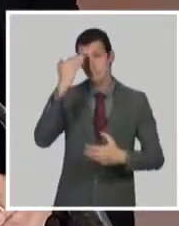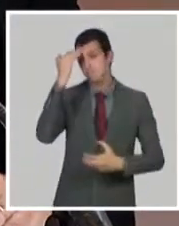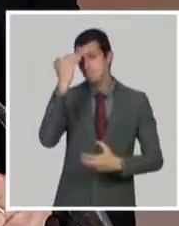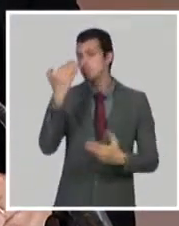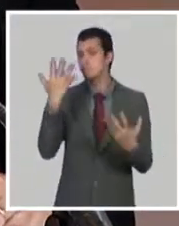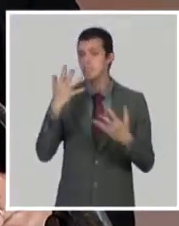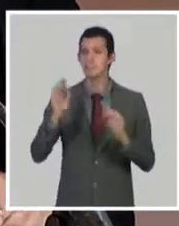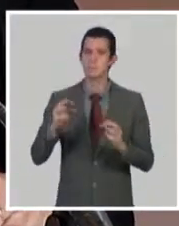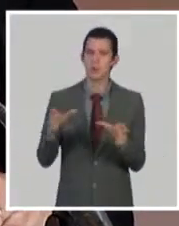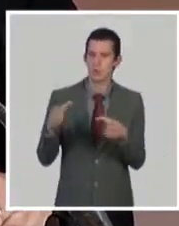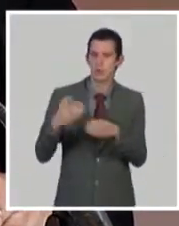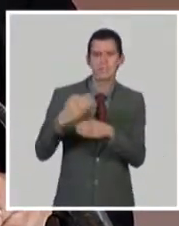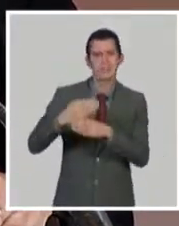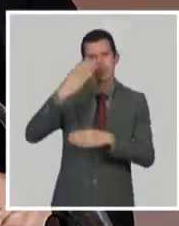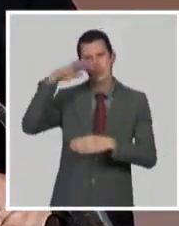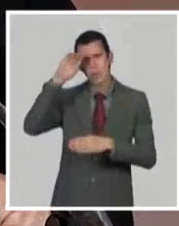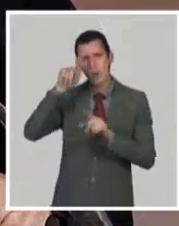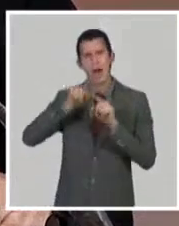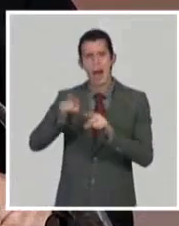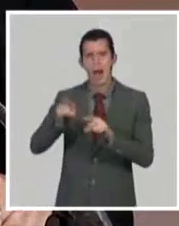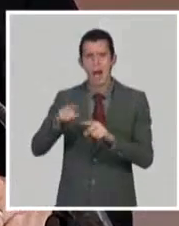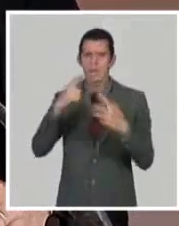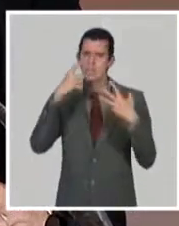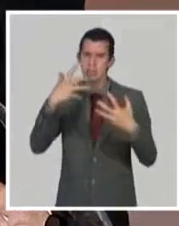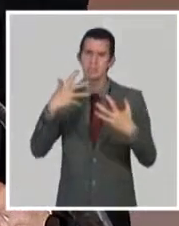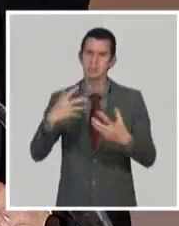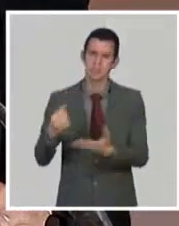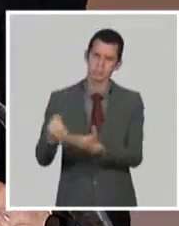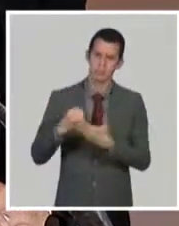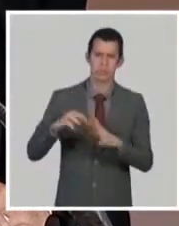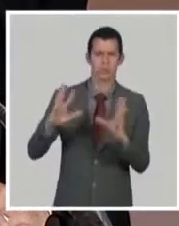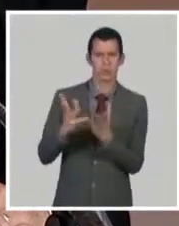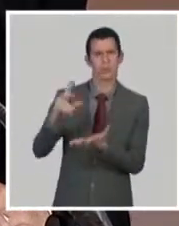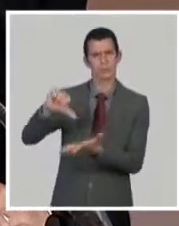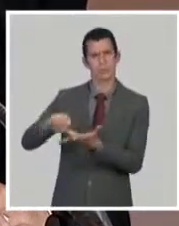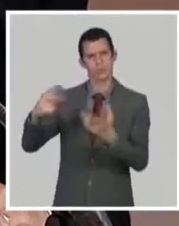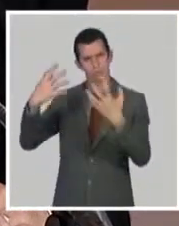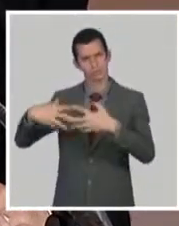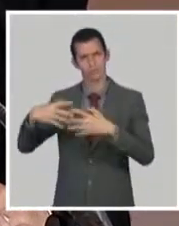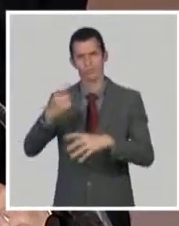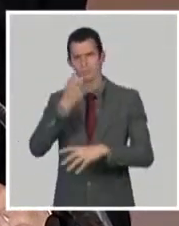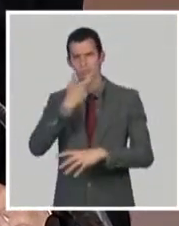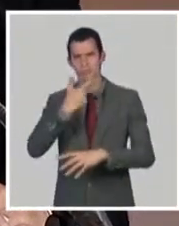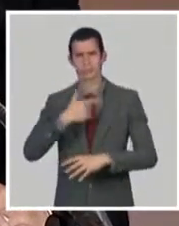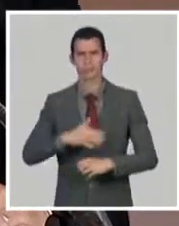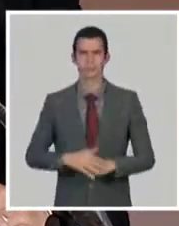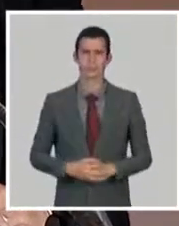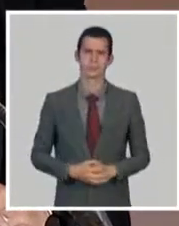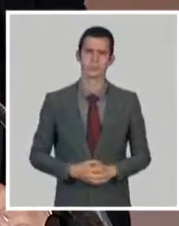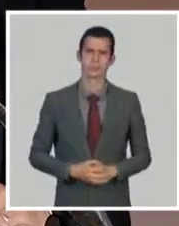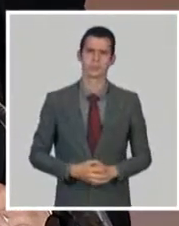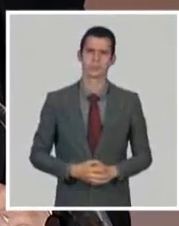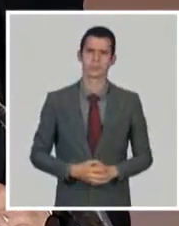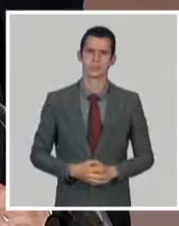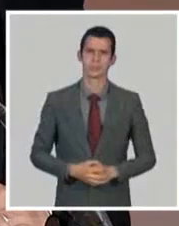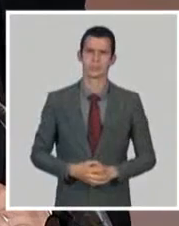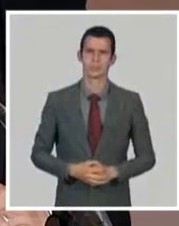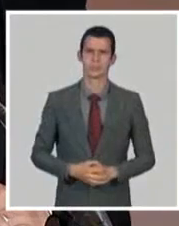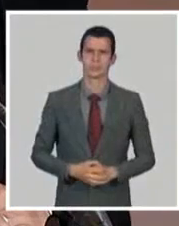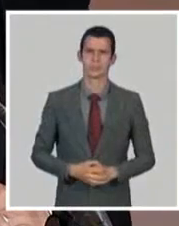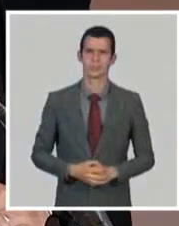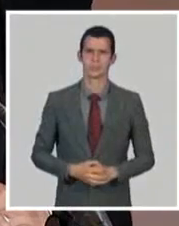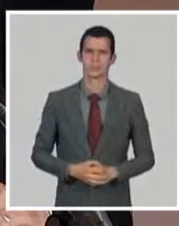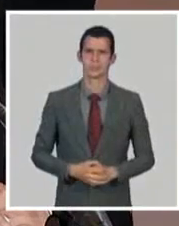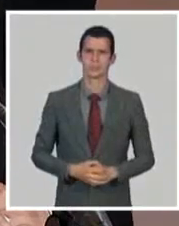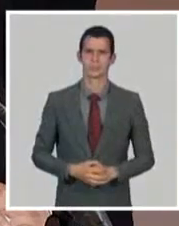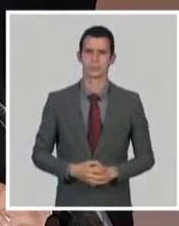preparando para reclutar los individuos que podrían empezar ya a evaluarse en el fase 2. En este caso, te puedo decir que